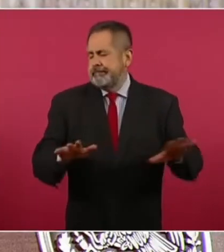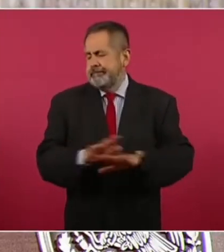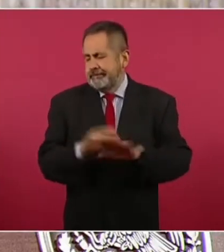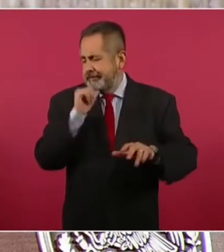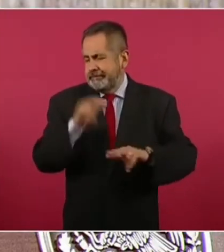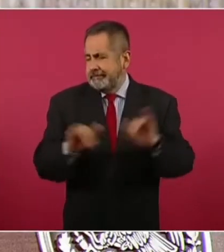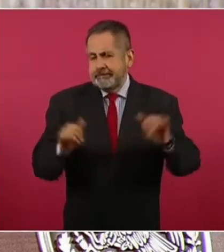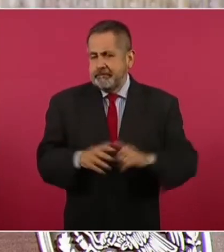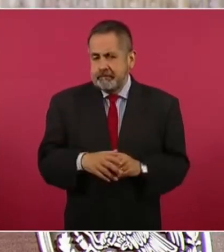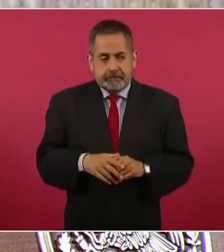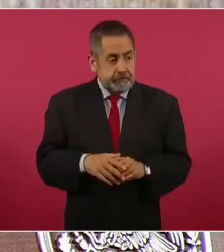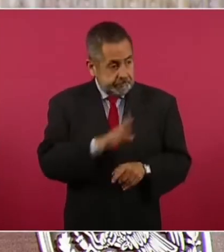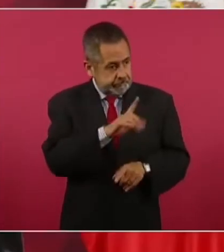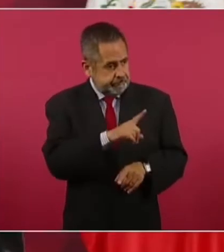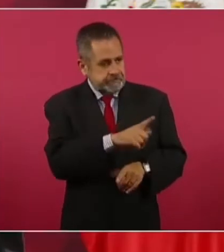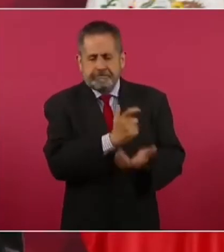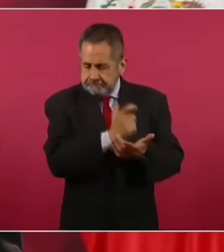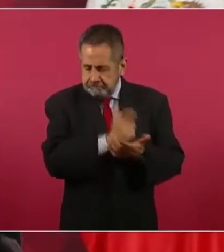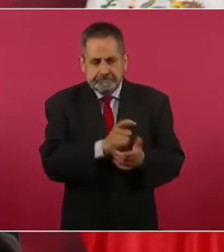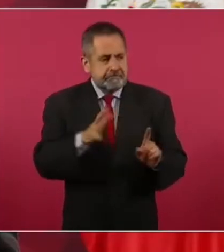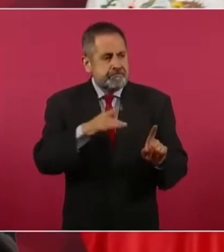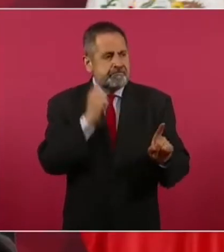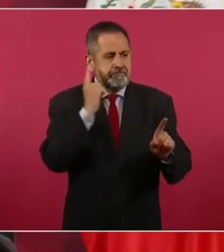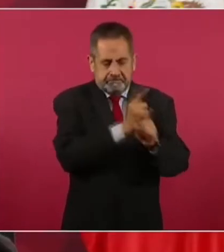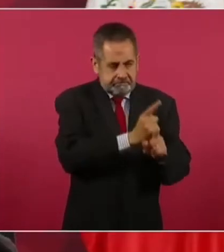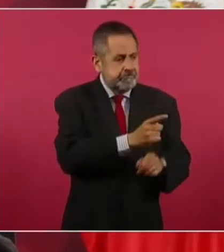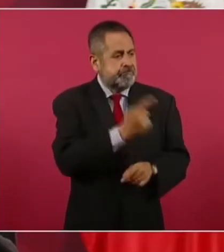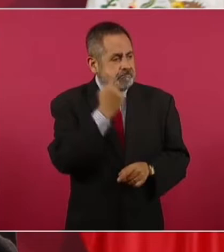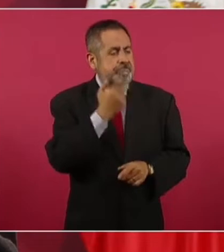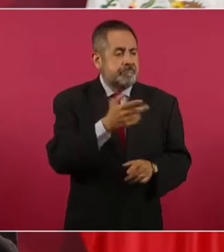ni mucho menos perseguido o reprimido.